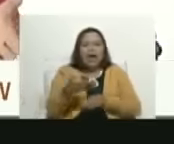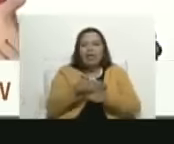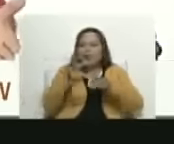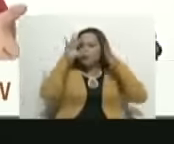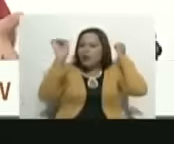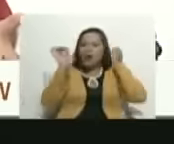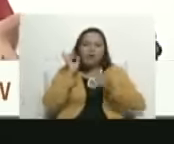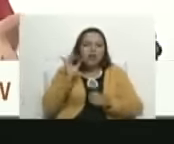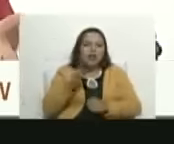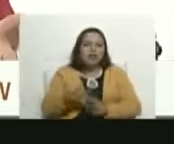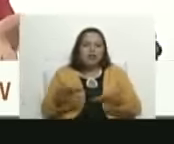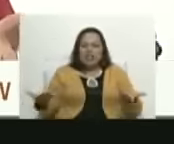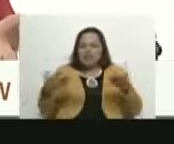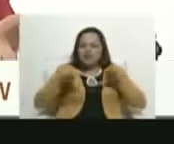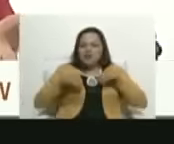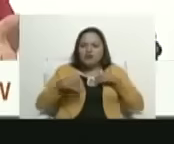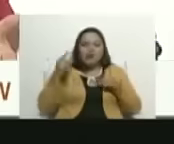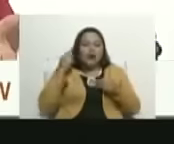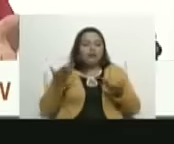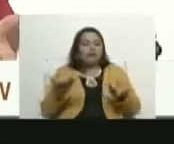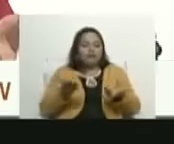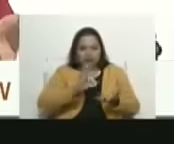¿Cuál fue la posición que ella asumió? A ver.